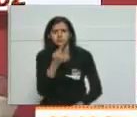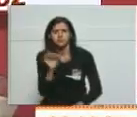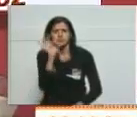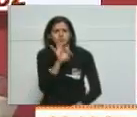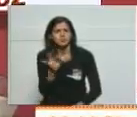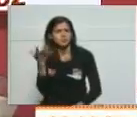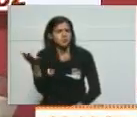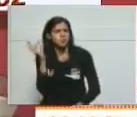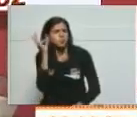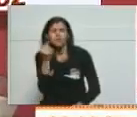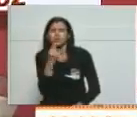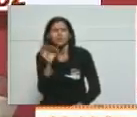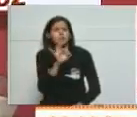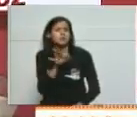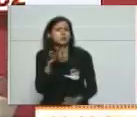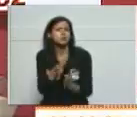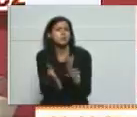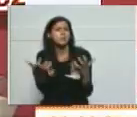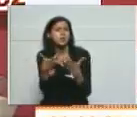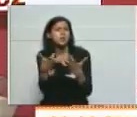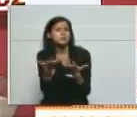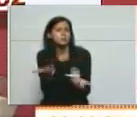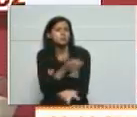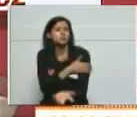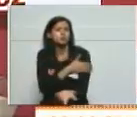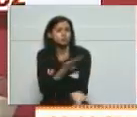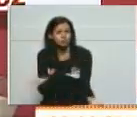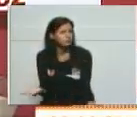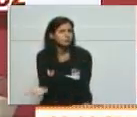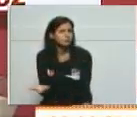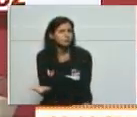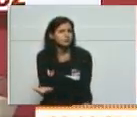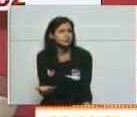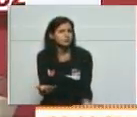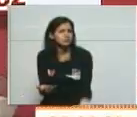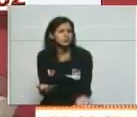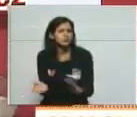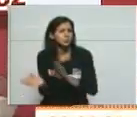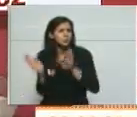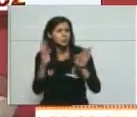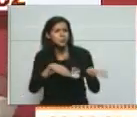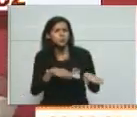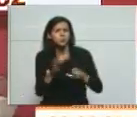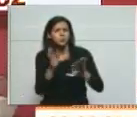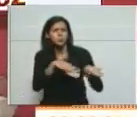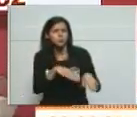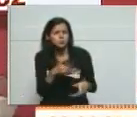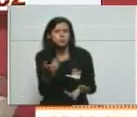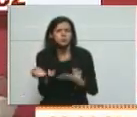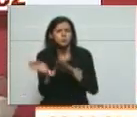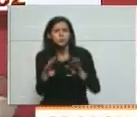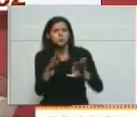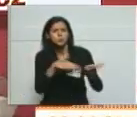¿Por qué? ¿Qué es lo que están escondiendo? ¿O cuál es la complicidad con lo que está ocurriendo, Dios